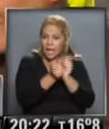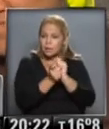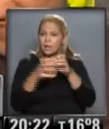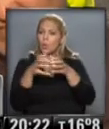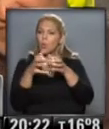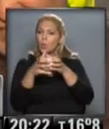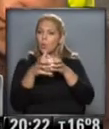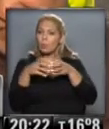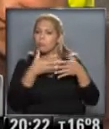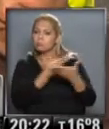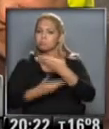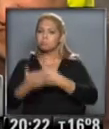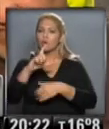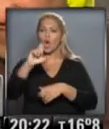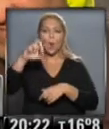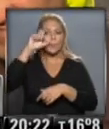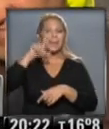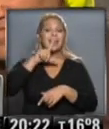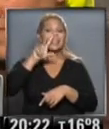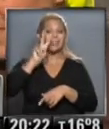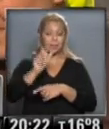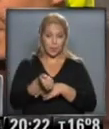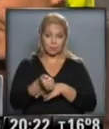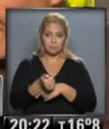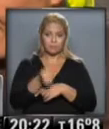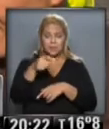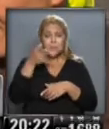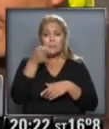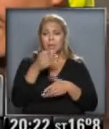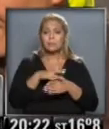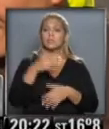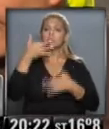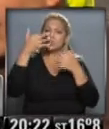esperando que todo pase al comercial para que se decrete la quiebra, que se cumpla